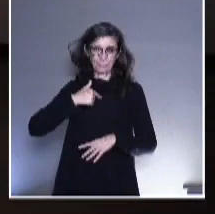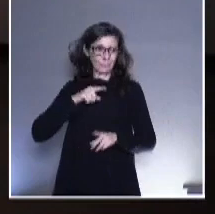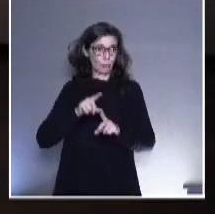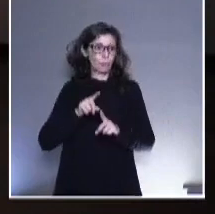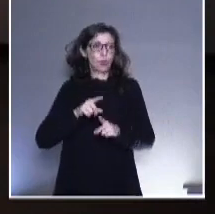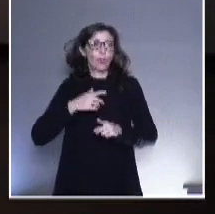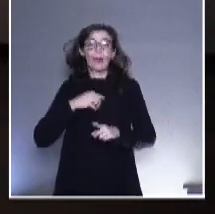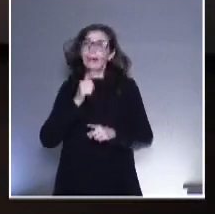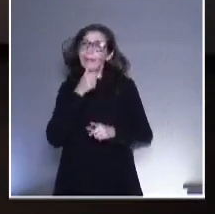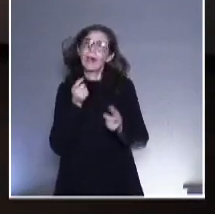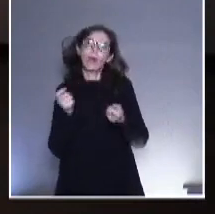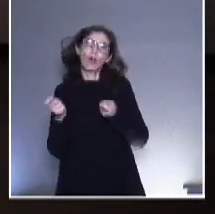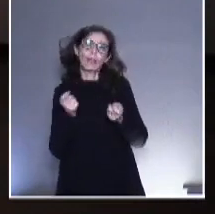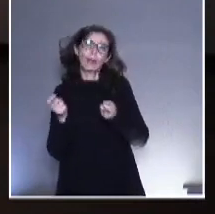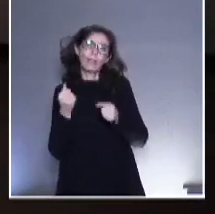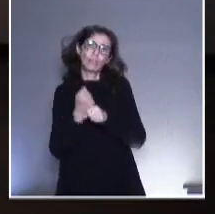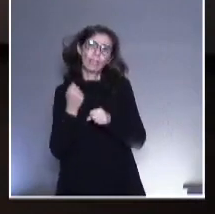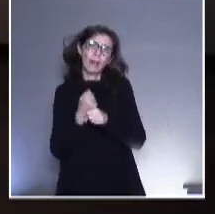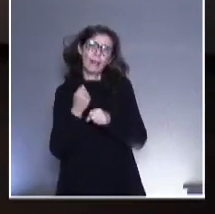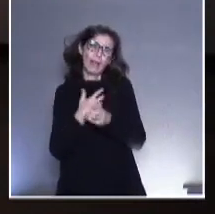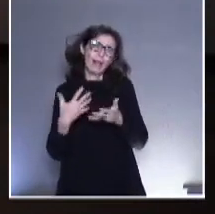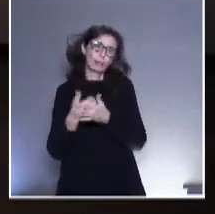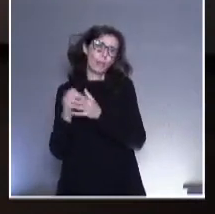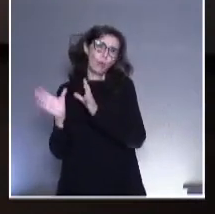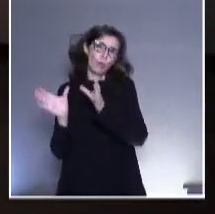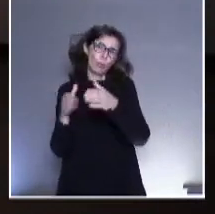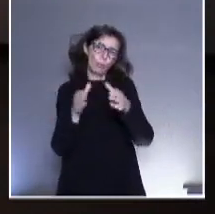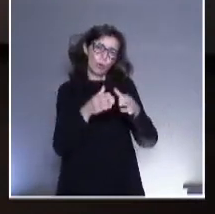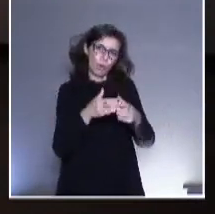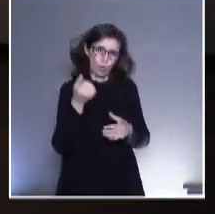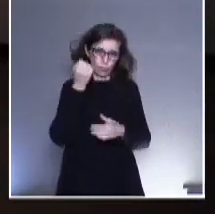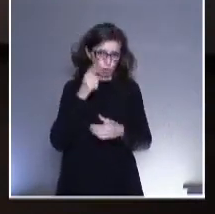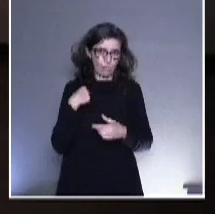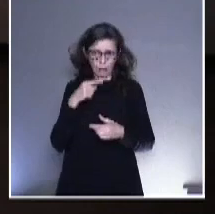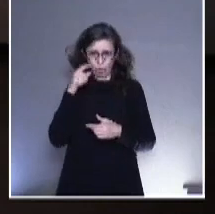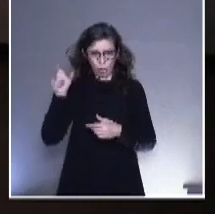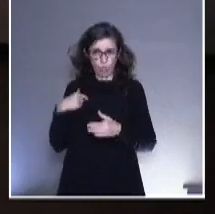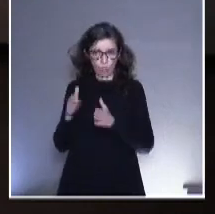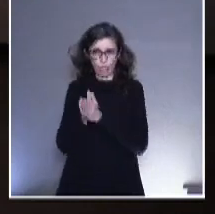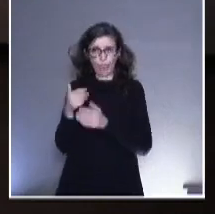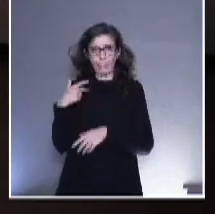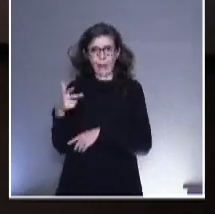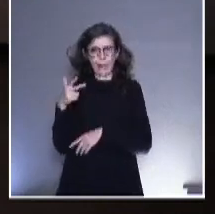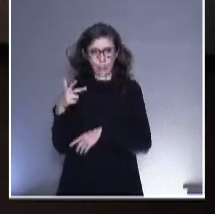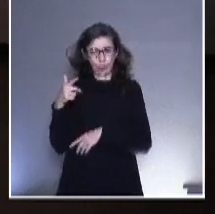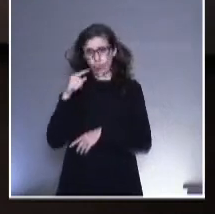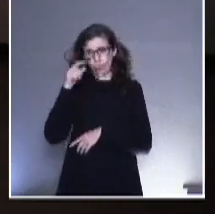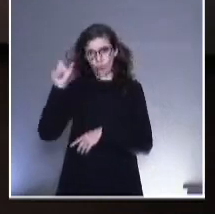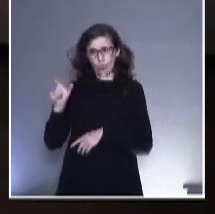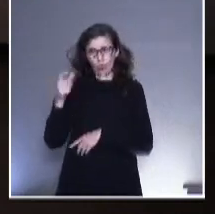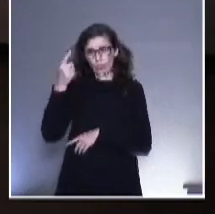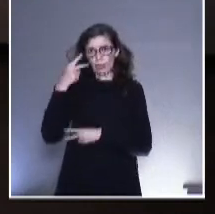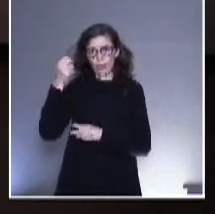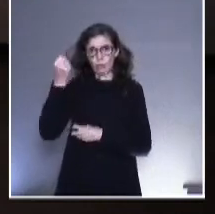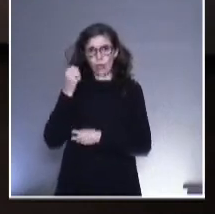hacerlo, quien ha coordinado las tareas de todo el grupo de tributaristas, sino mi colega el catedrático de Derecho Tributario, el profesor Rozas. No he sido